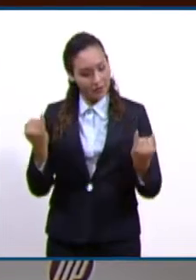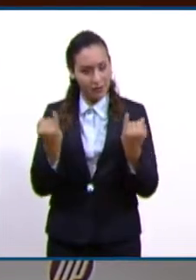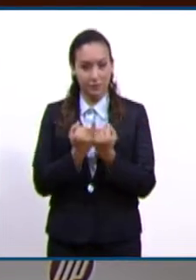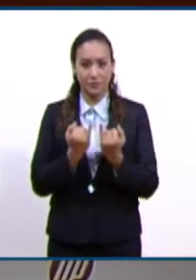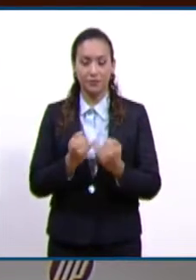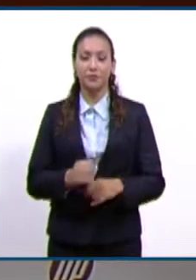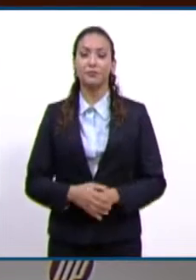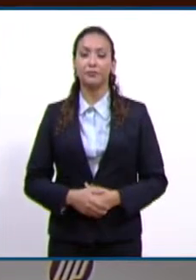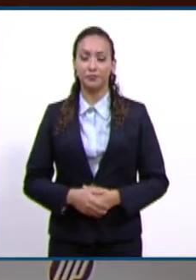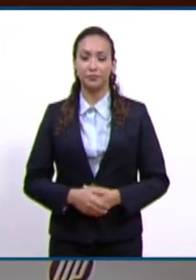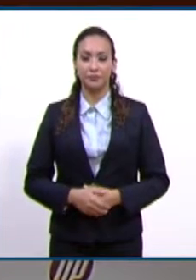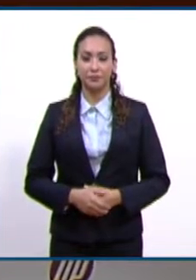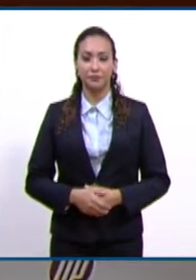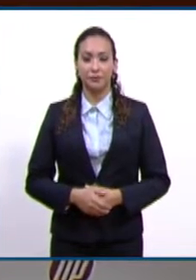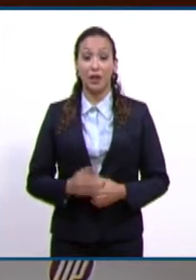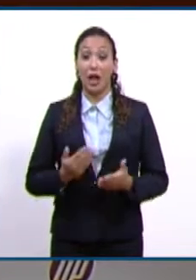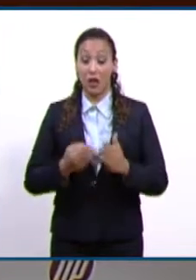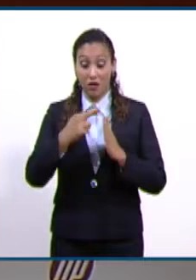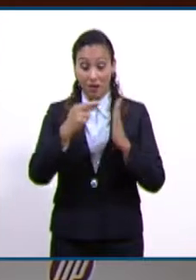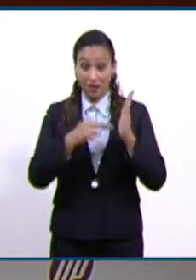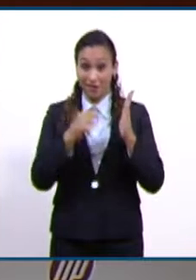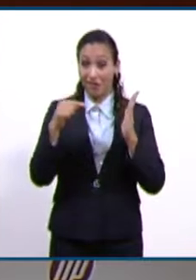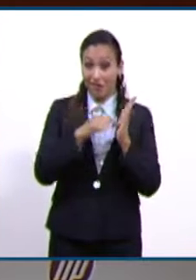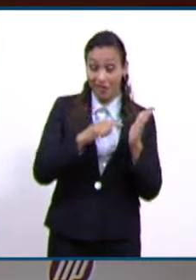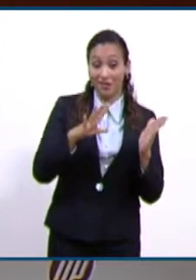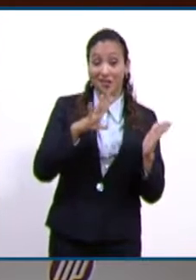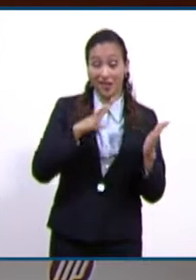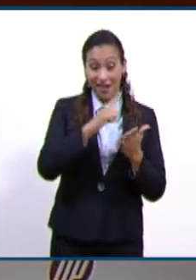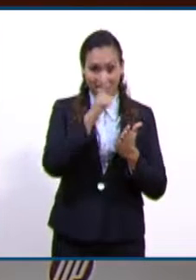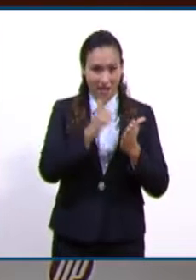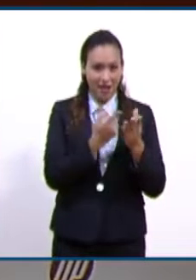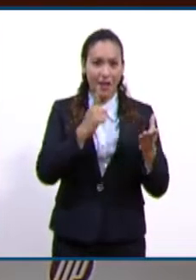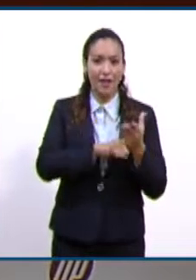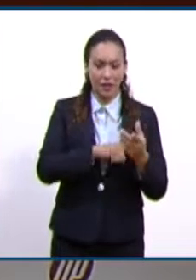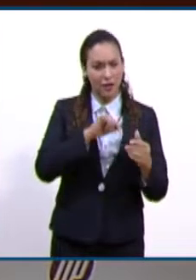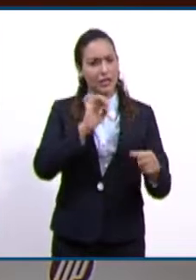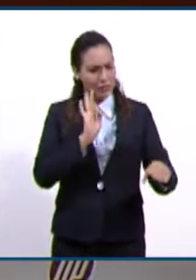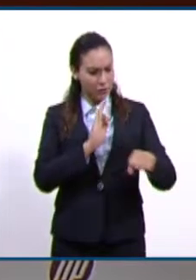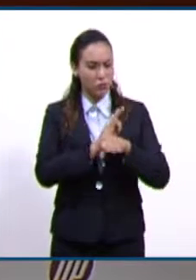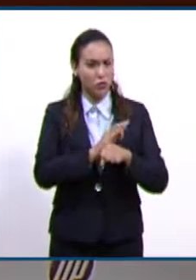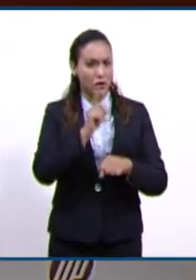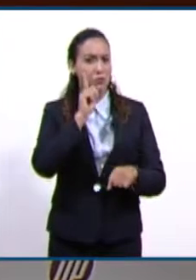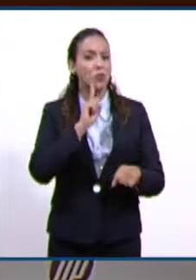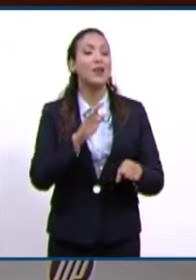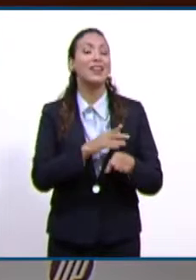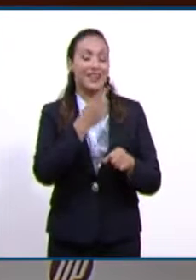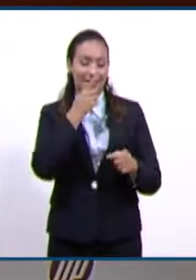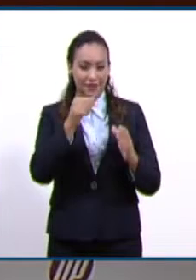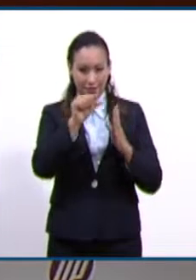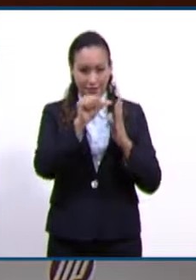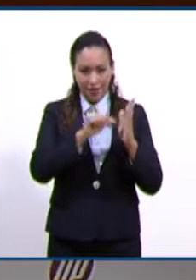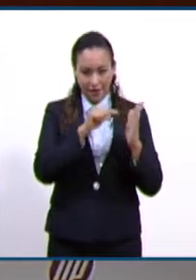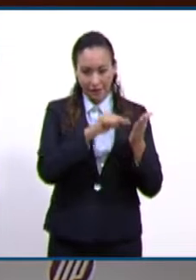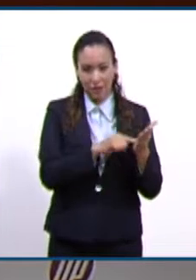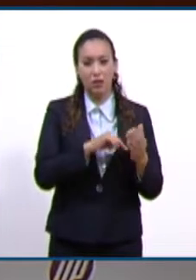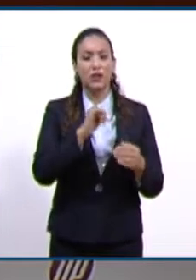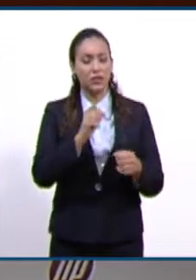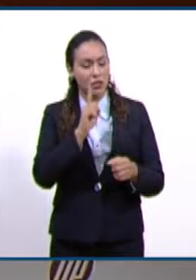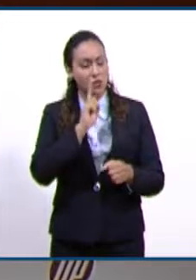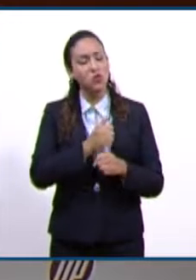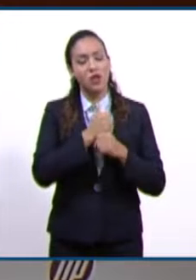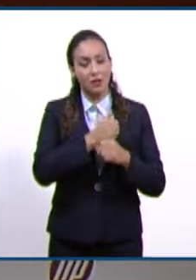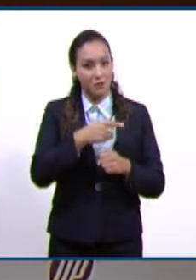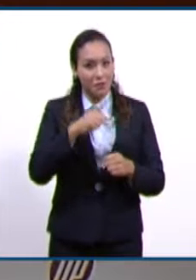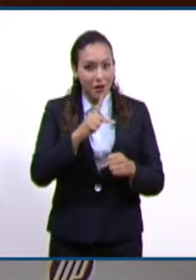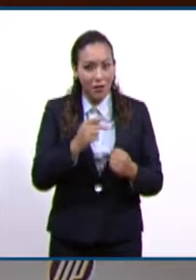Así pues, las normas impugnadas, al establecer únicamente a la mujer como víctimas, no deben de entenderse